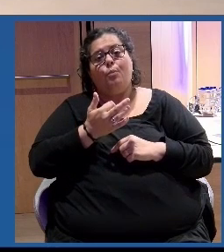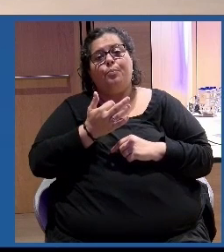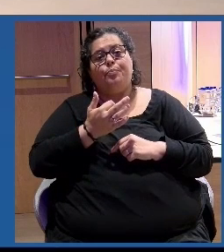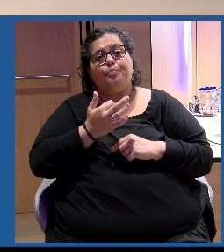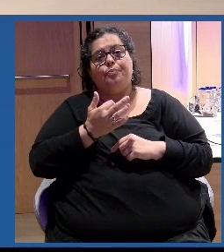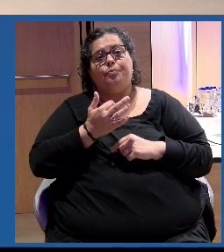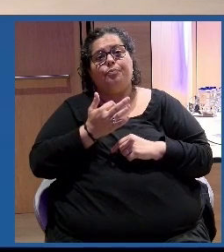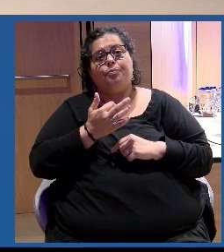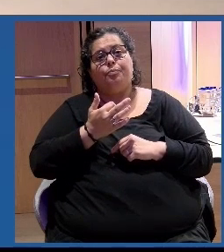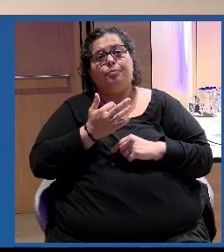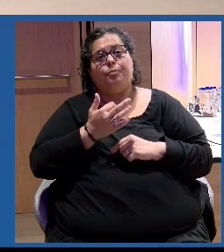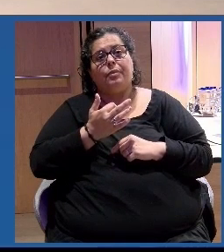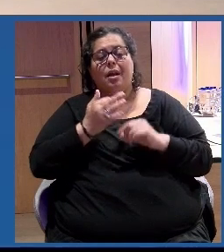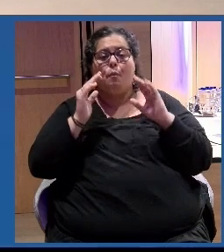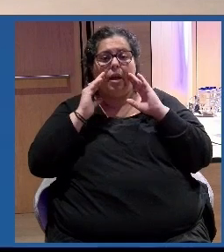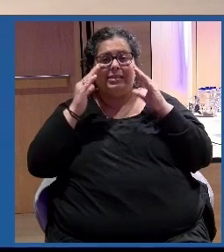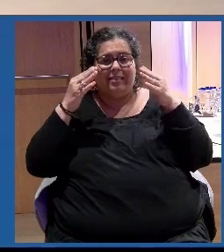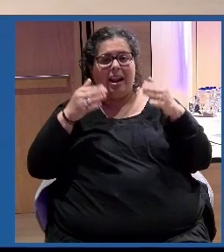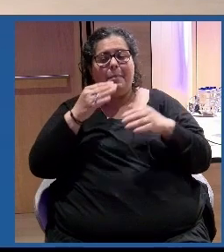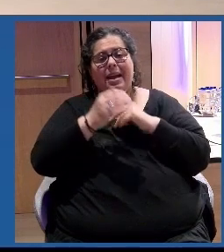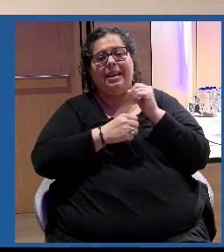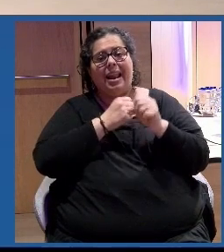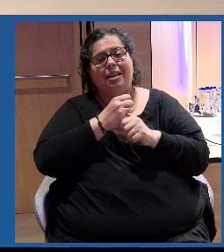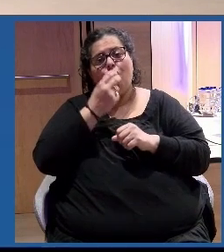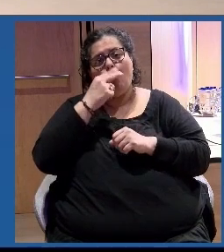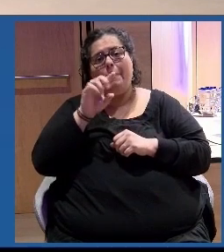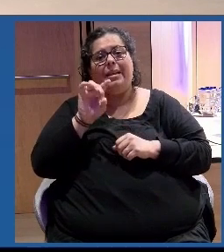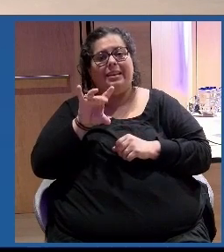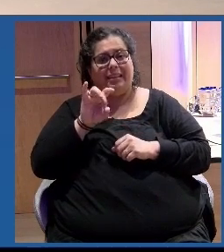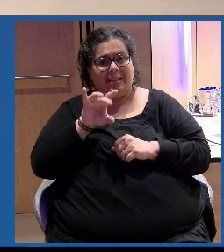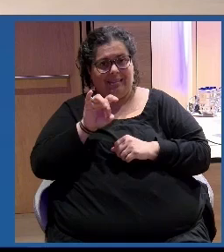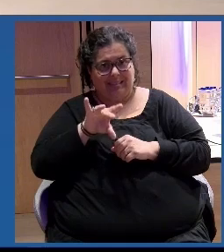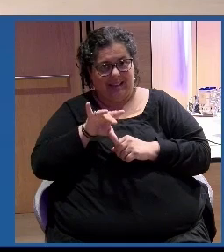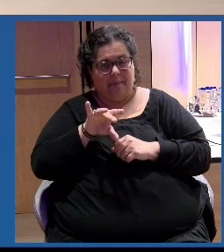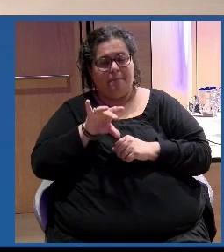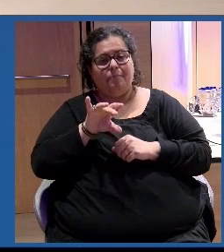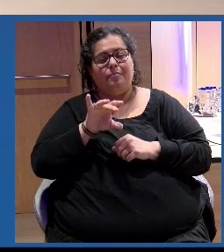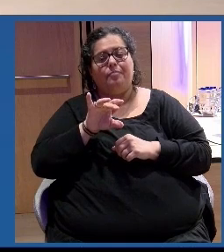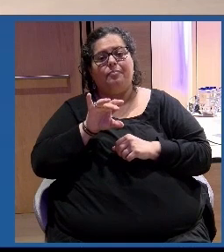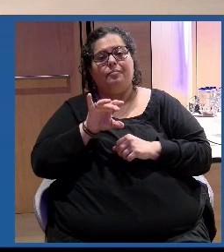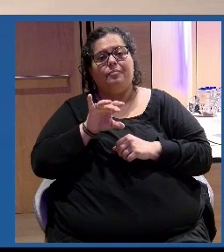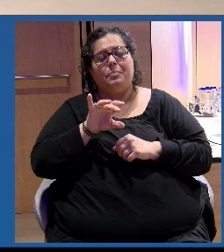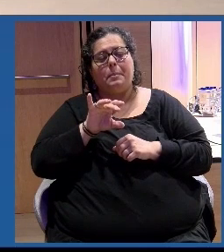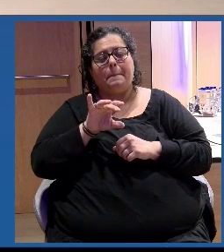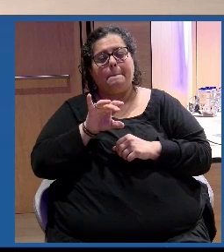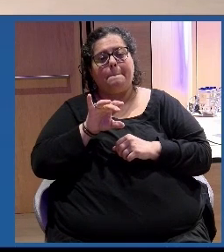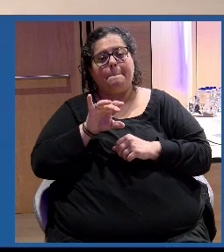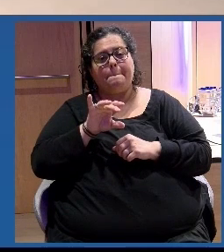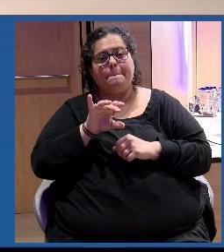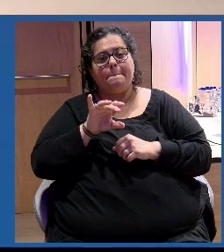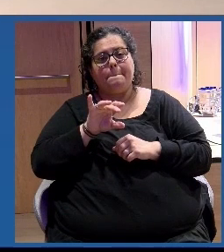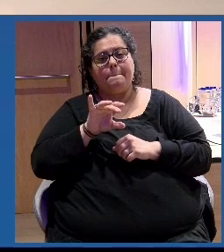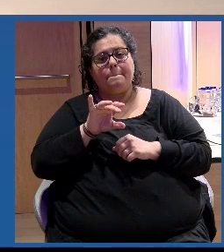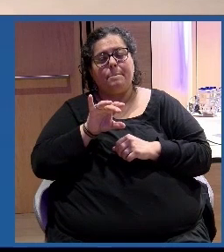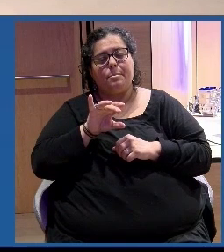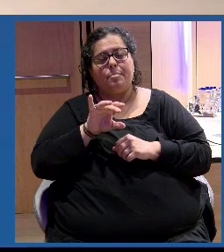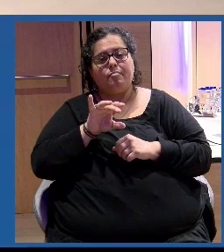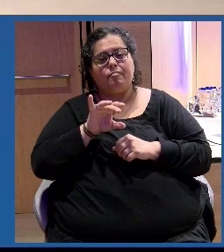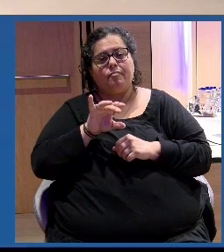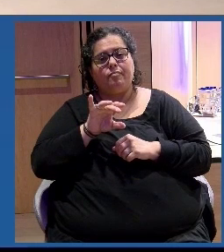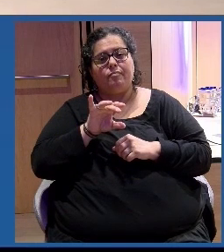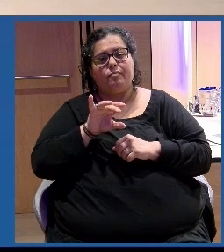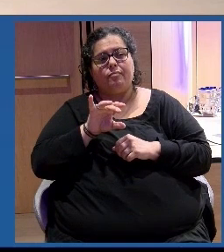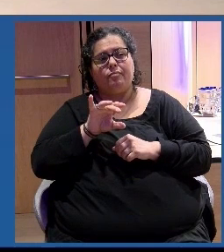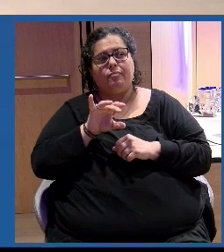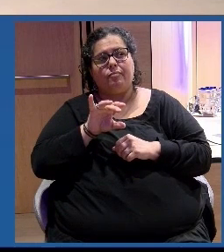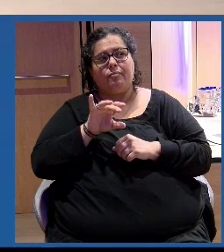aquí voy a centrarme en el año 2015. Aquí hay una trampa, por supuesto. Nosotros implementamos el portal en 2013, que sería la unidad 0, y obviamente